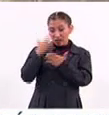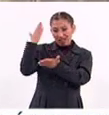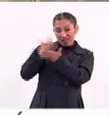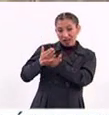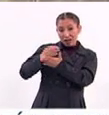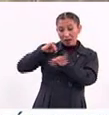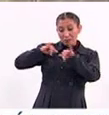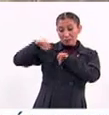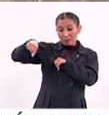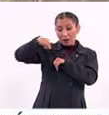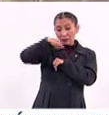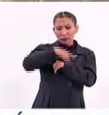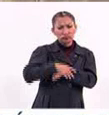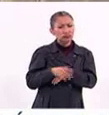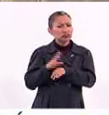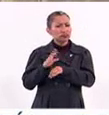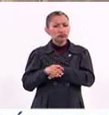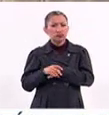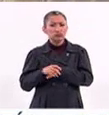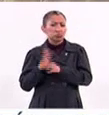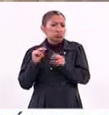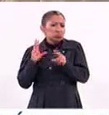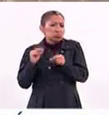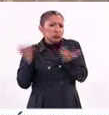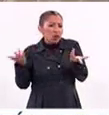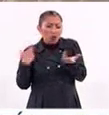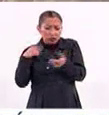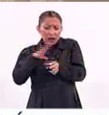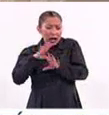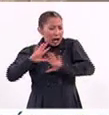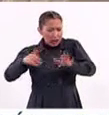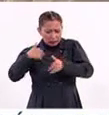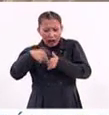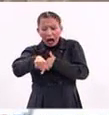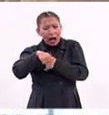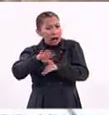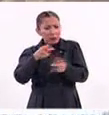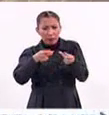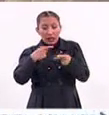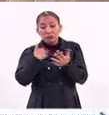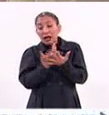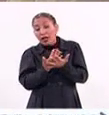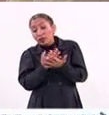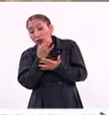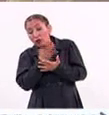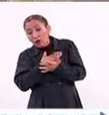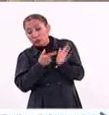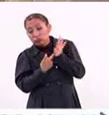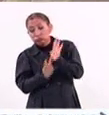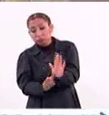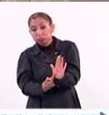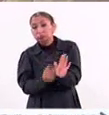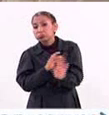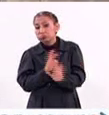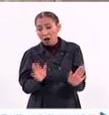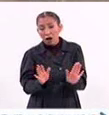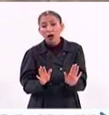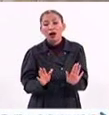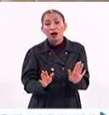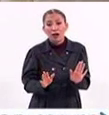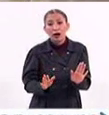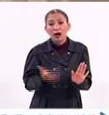dices lo del mapping que quieren hacer en Oaxaca, ¿no? No, ya está hecho. Ya está hecho. Ya está hecho. Estamos esperando ya que se presente.